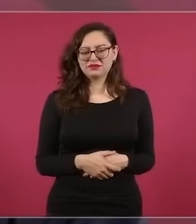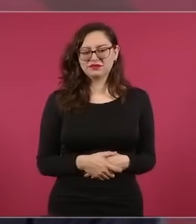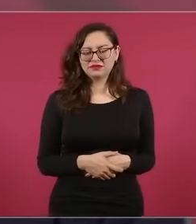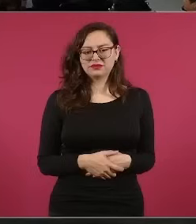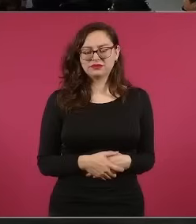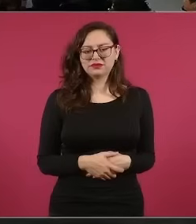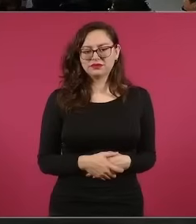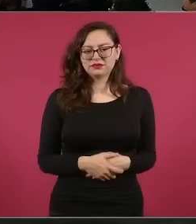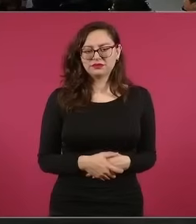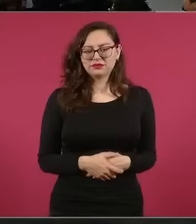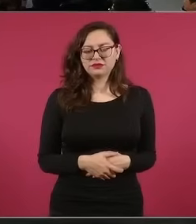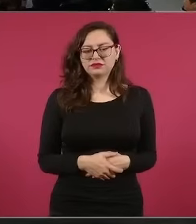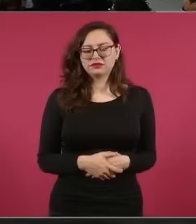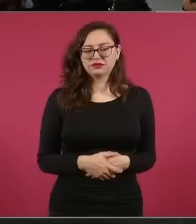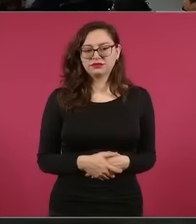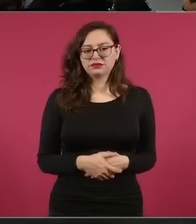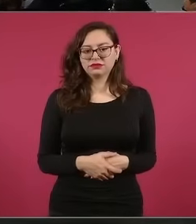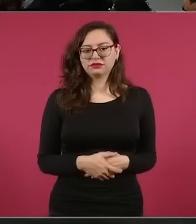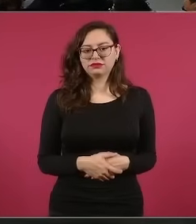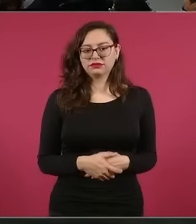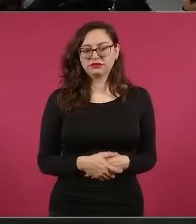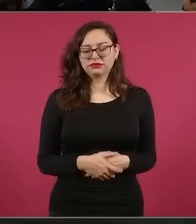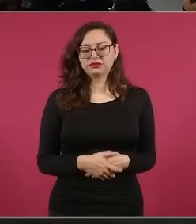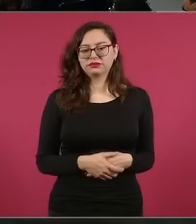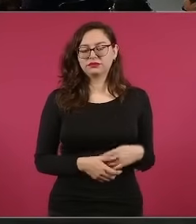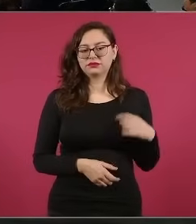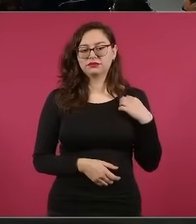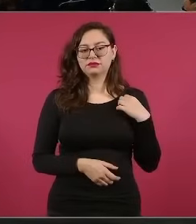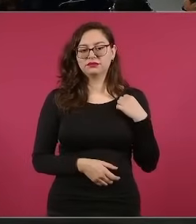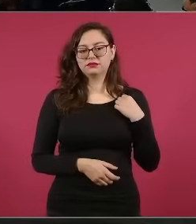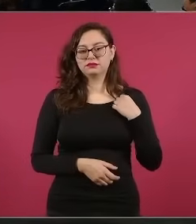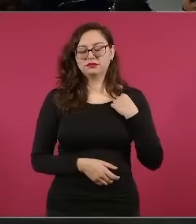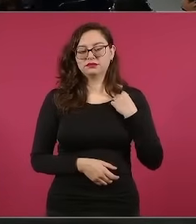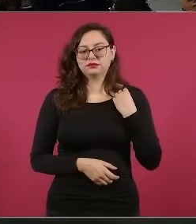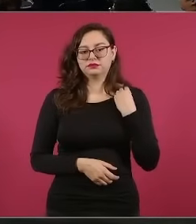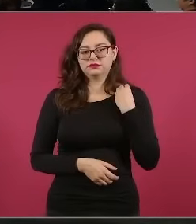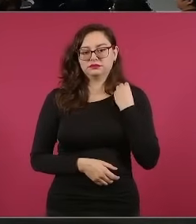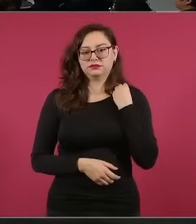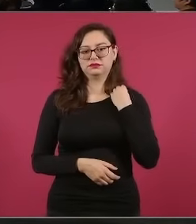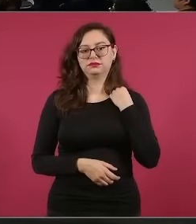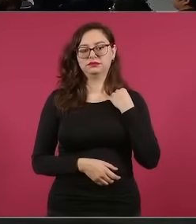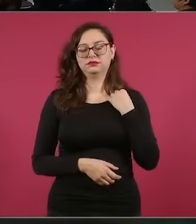de cómo firman con sangre de que